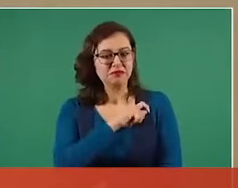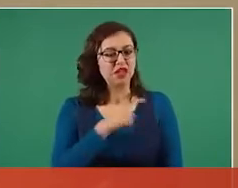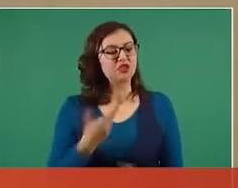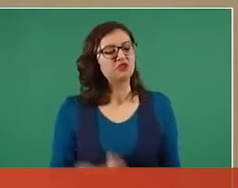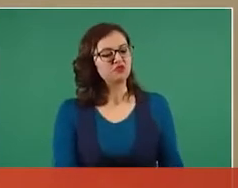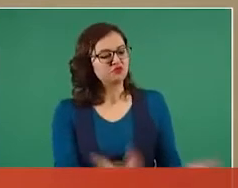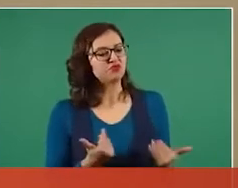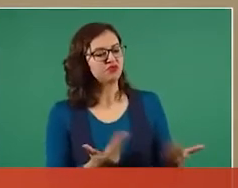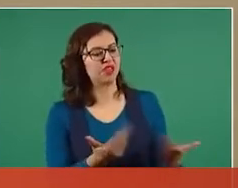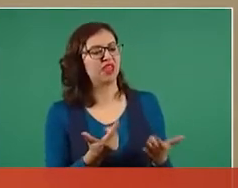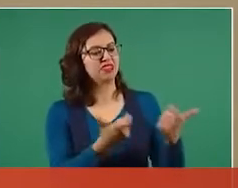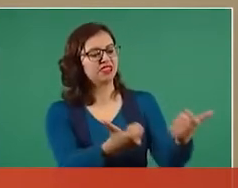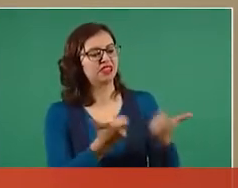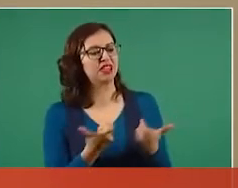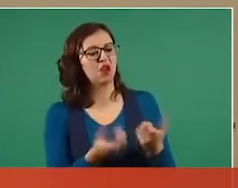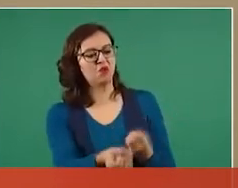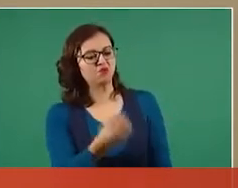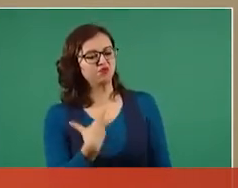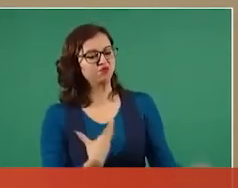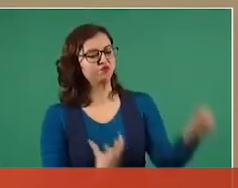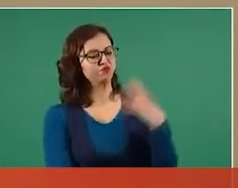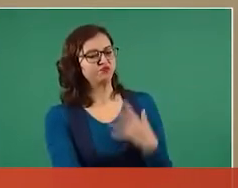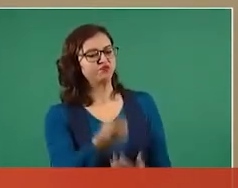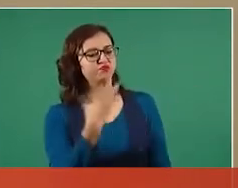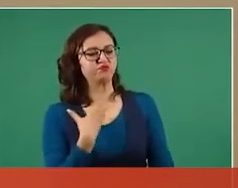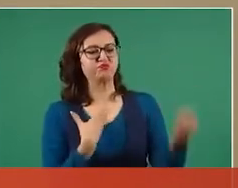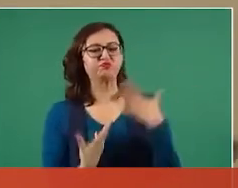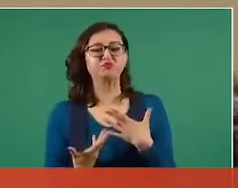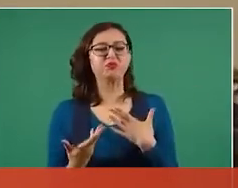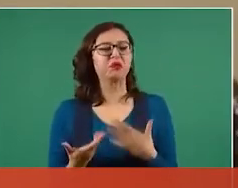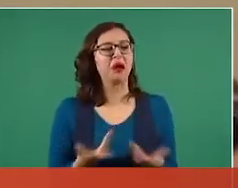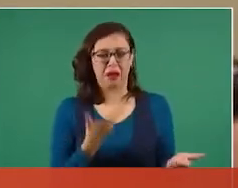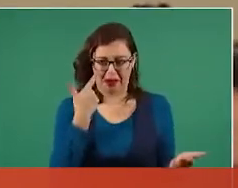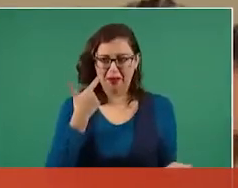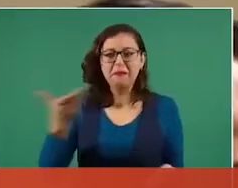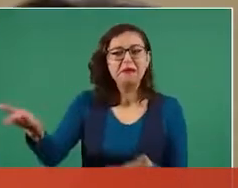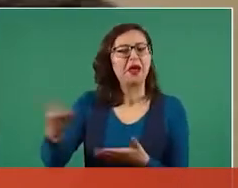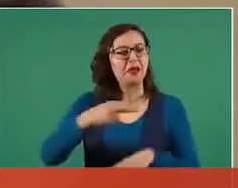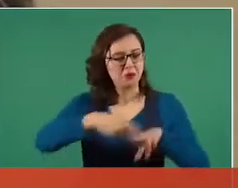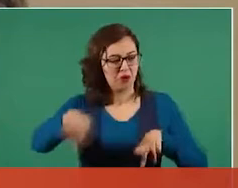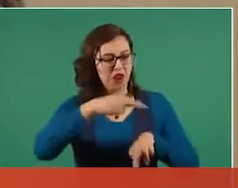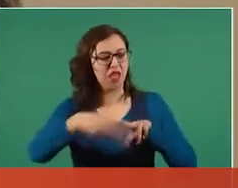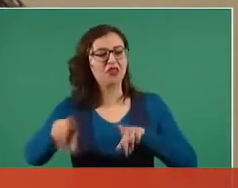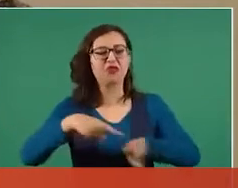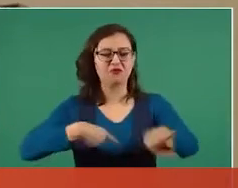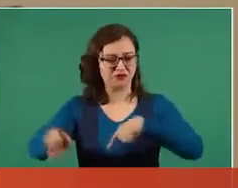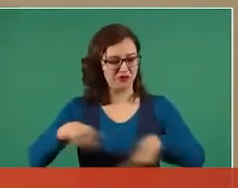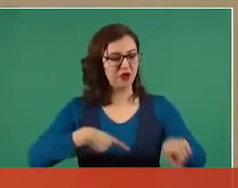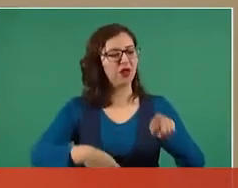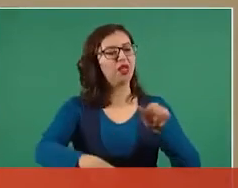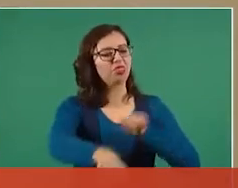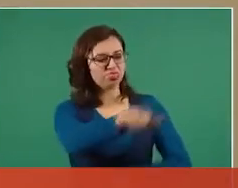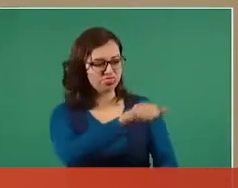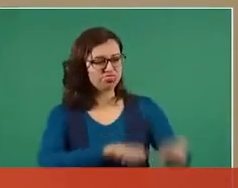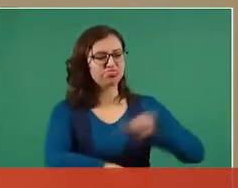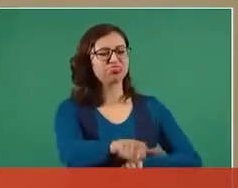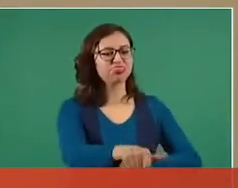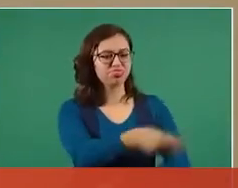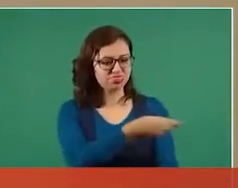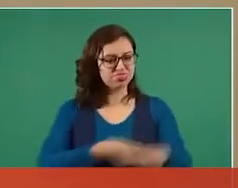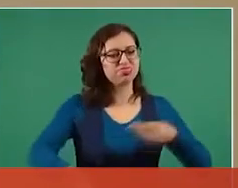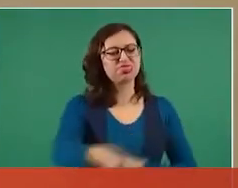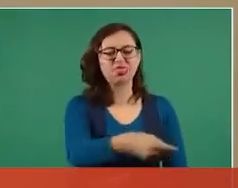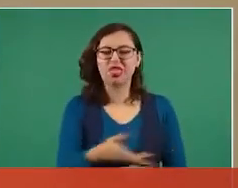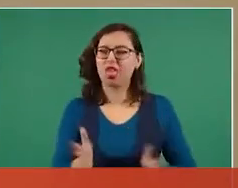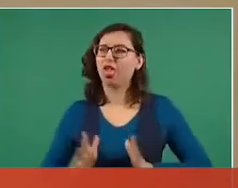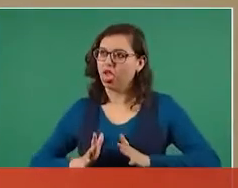sus espejitos al obtener contratos públicos a cambio de boletos para partidos de fútbol, y su administración ha abierto alguna investigación